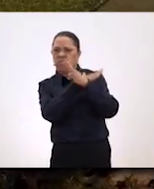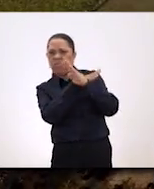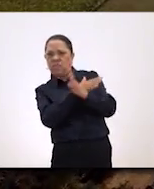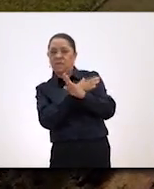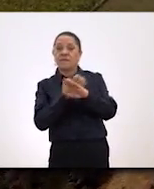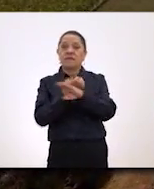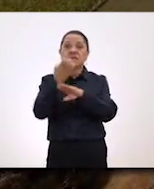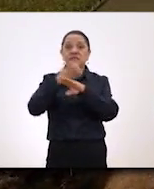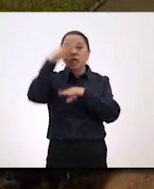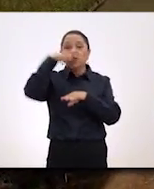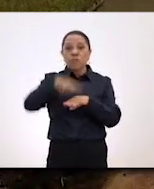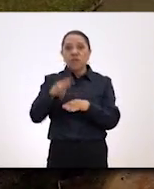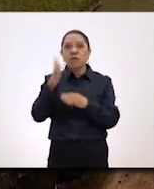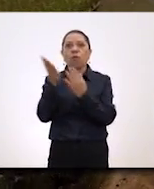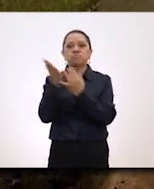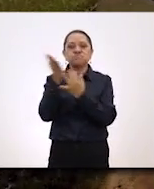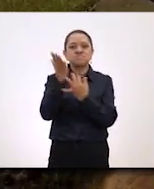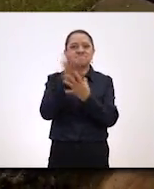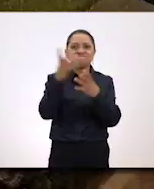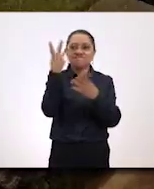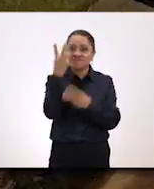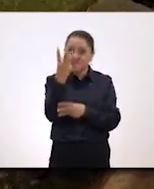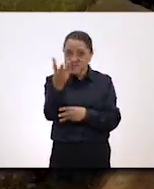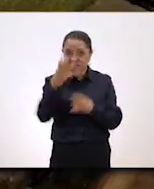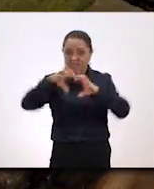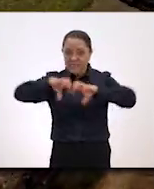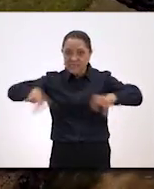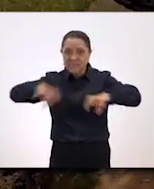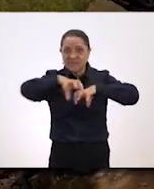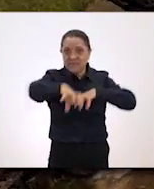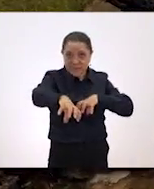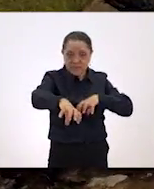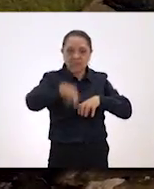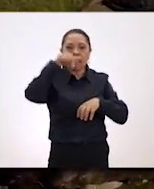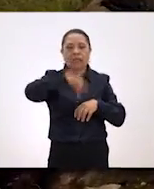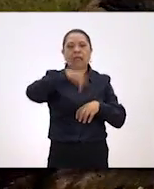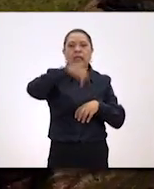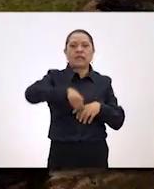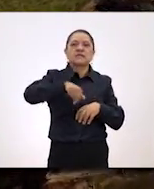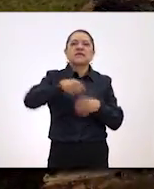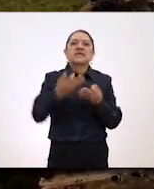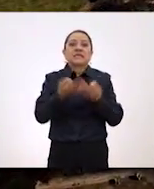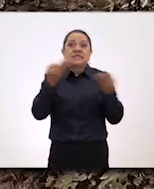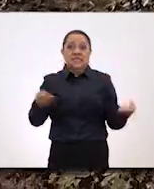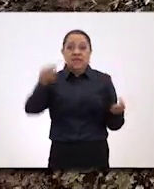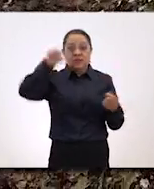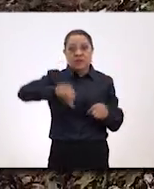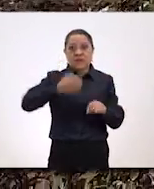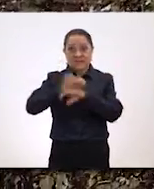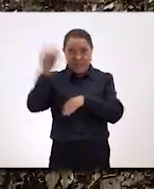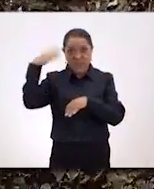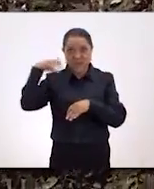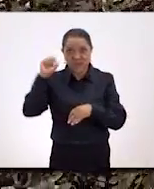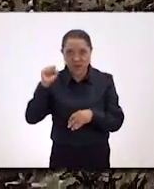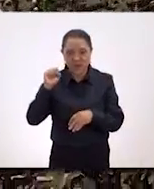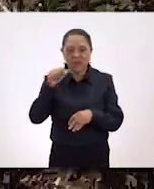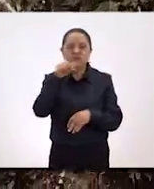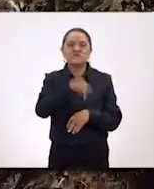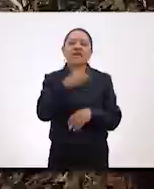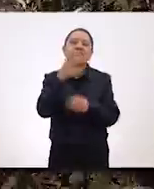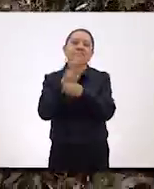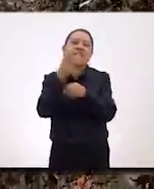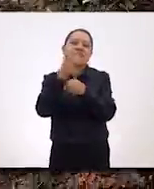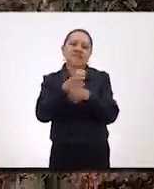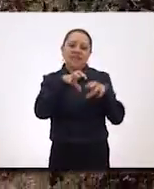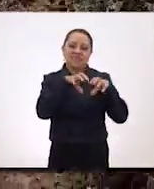defensa, el Estado de México se dividió en 3 distritos militares. La porción del territorio del hoy Estado de Morelos